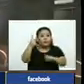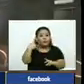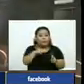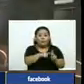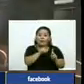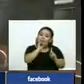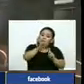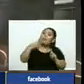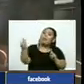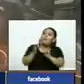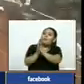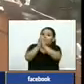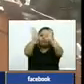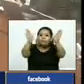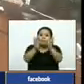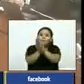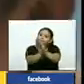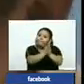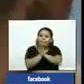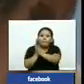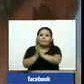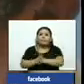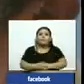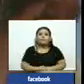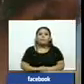Tejido Social.